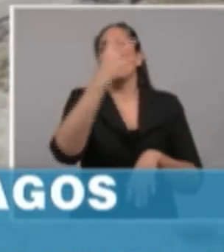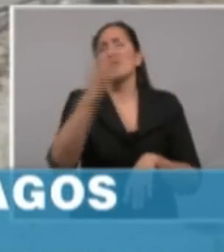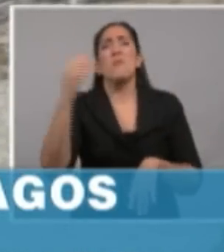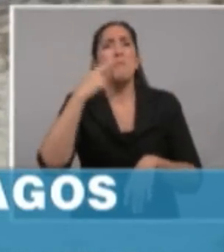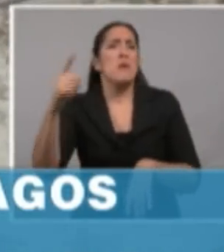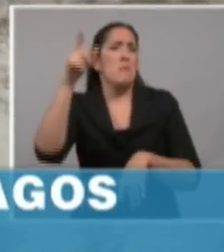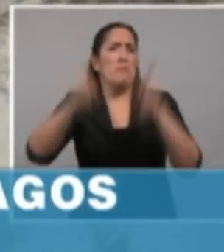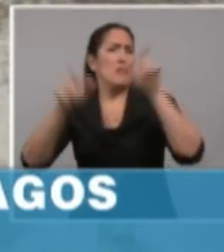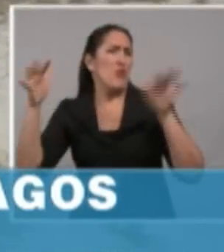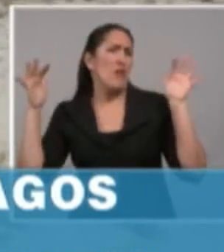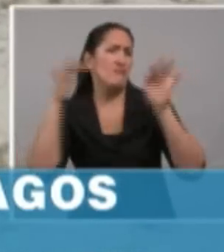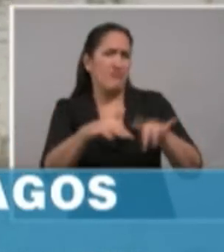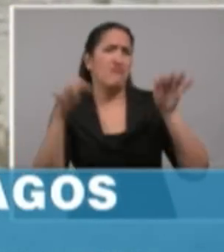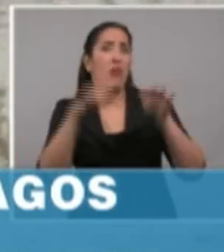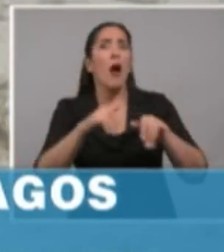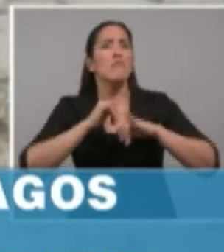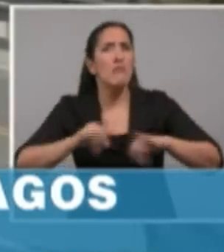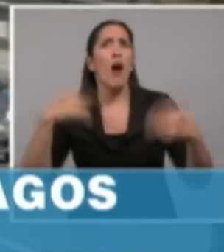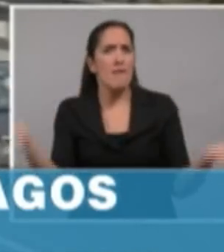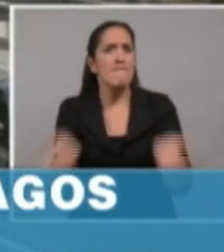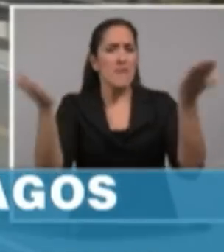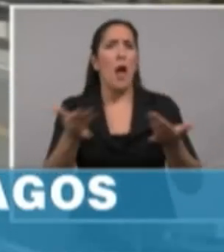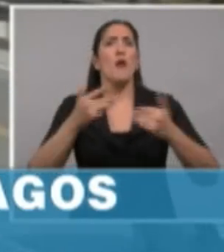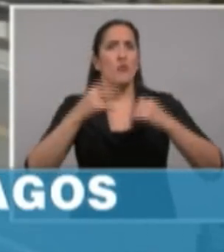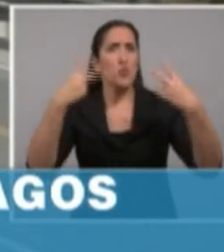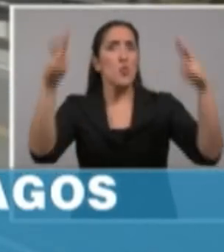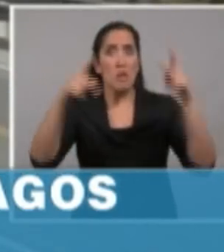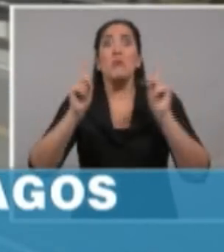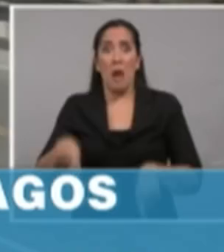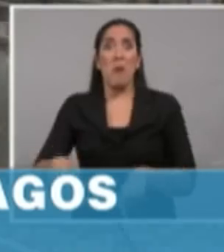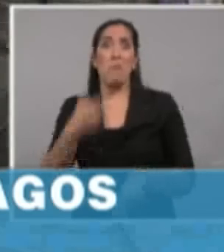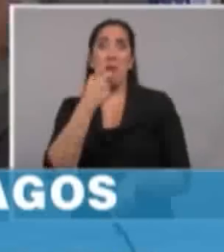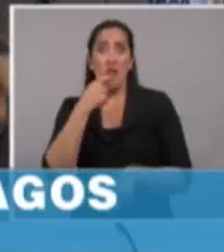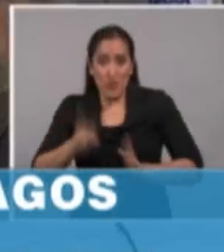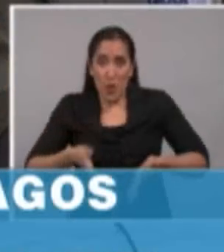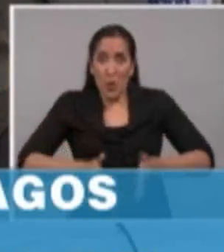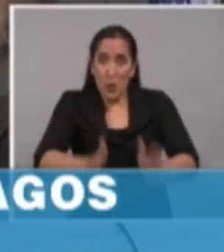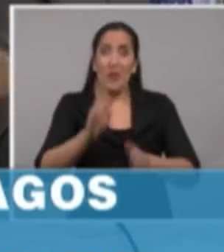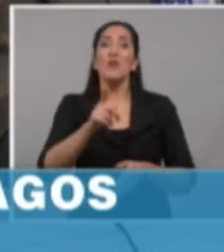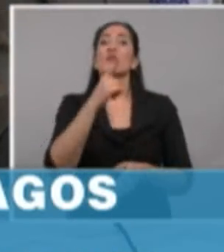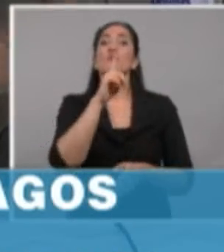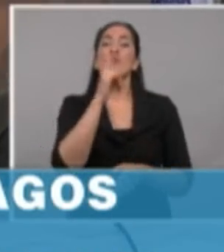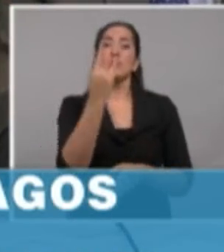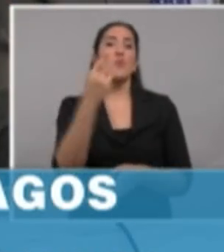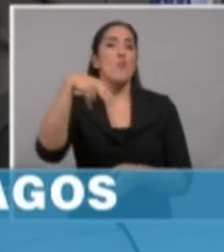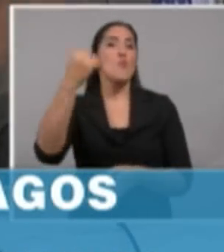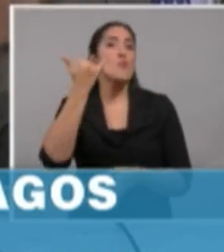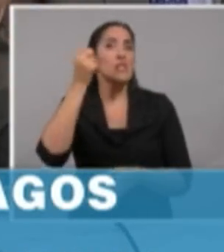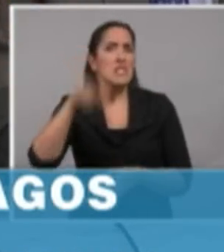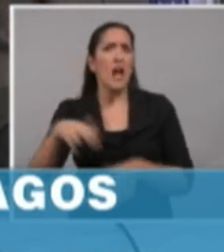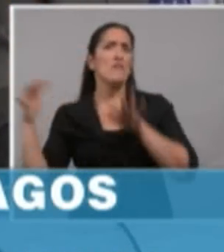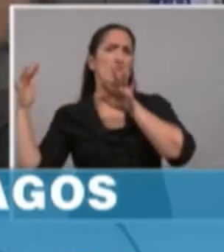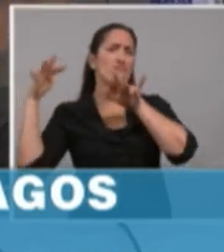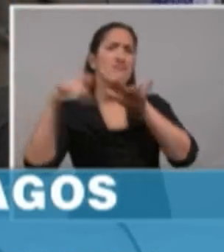personas, fomentando el turismo. Como decía Paco, acá también en Mendoza, esta ruta de Tunuyán, hoy la recorren